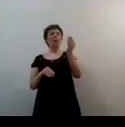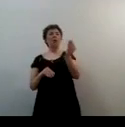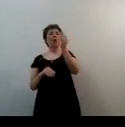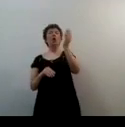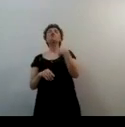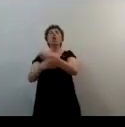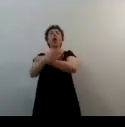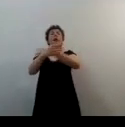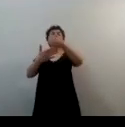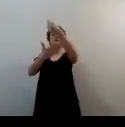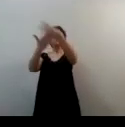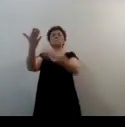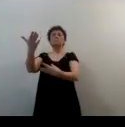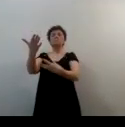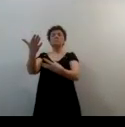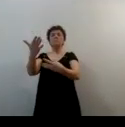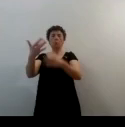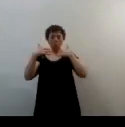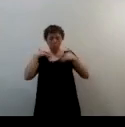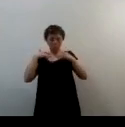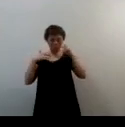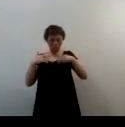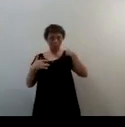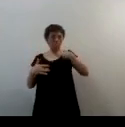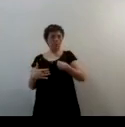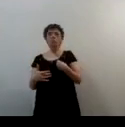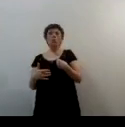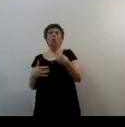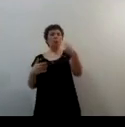que muchas veces es asintomático, que se vea.